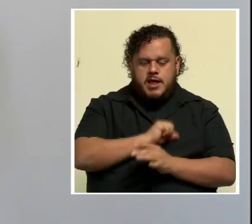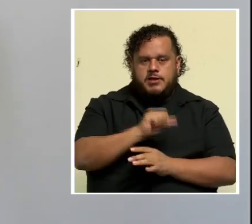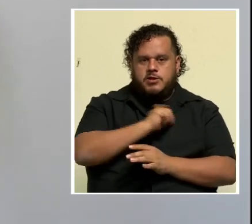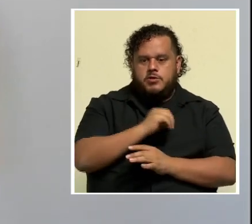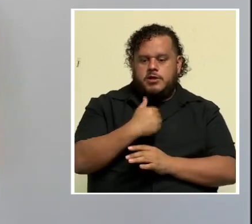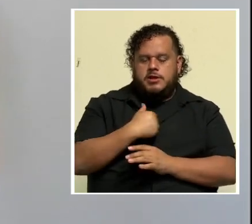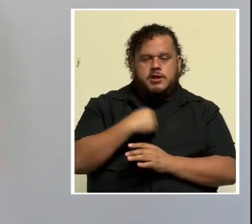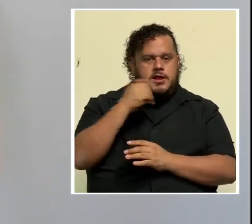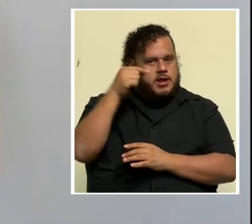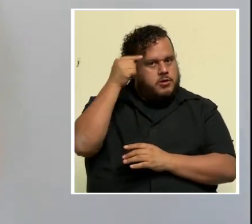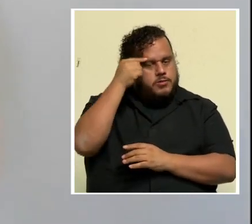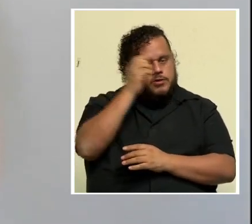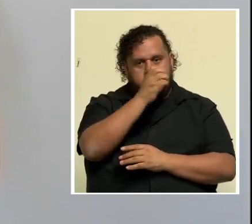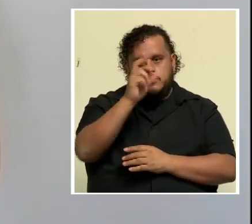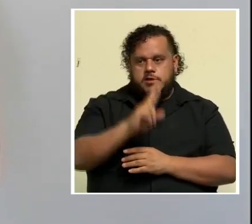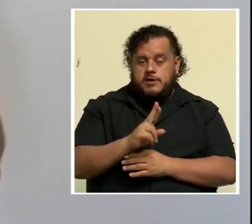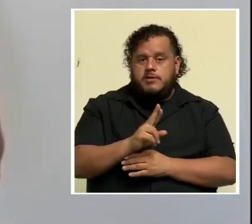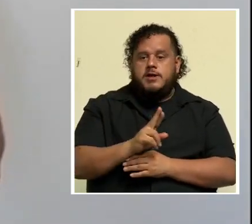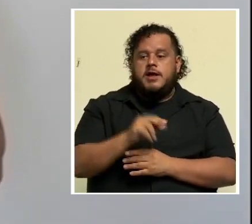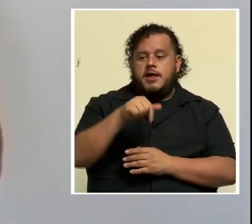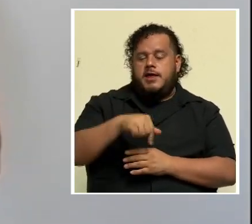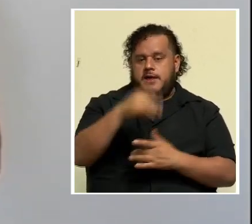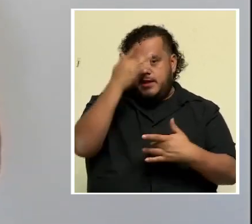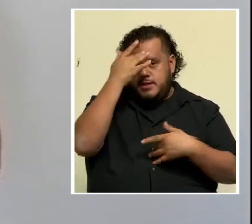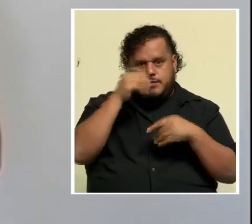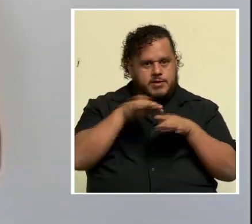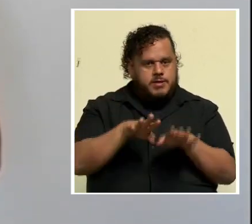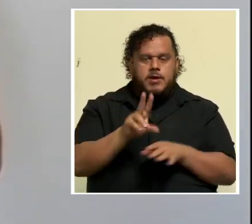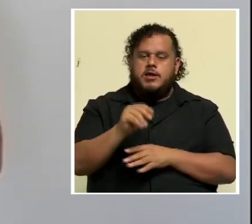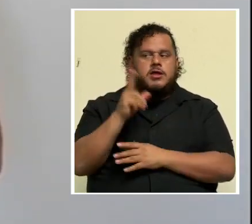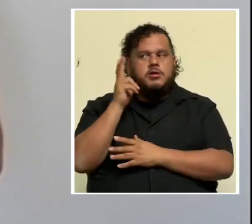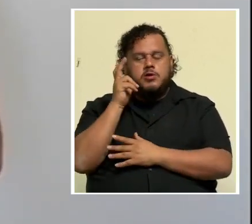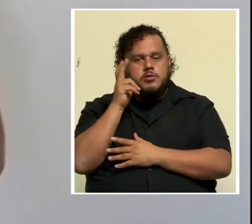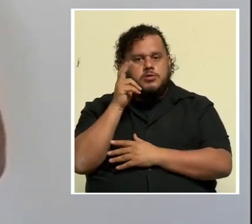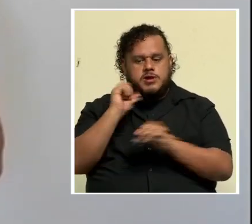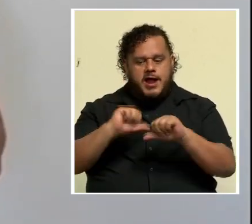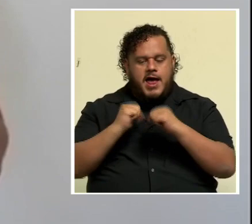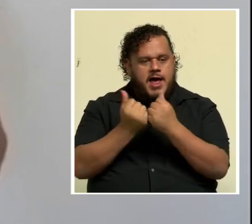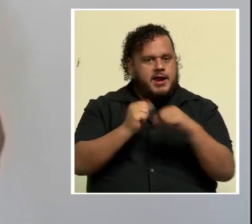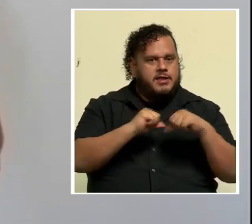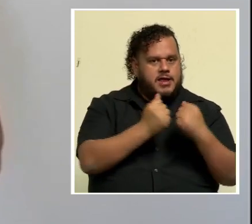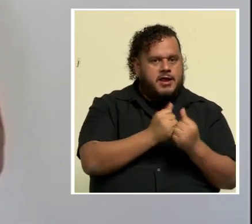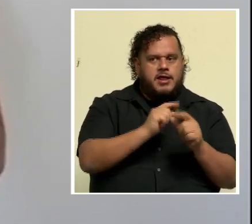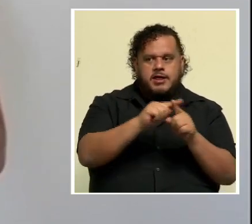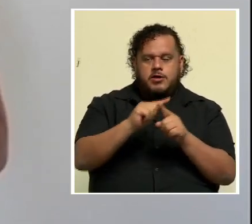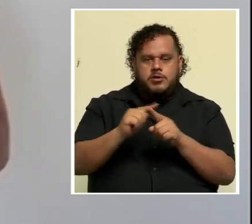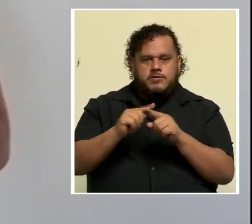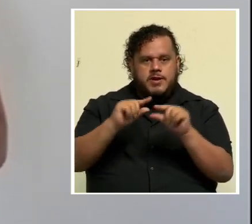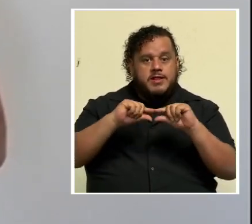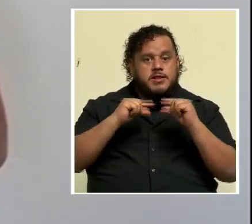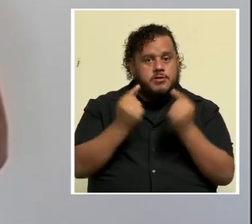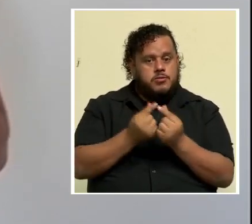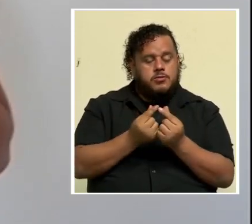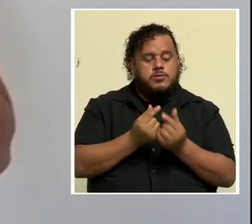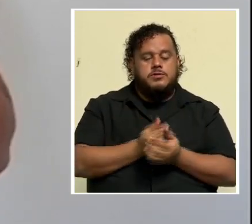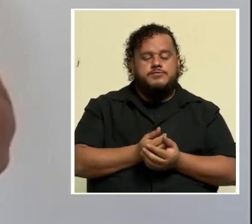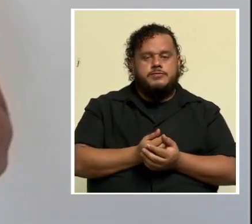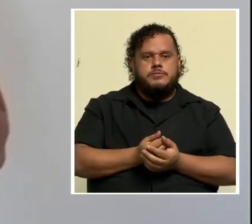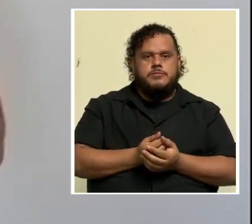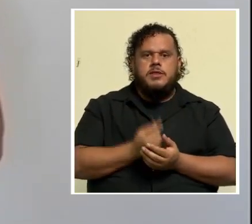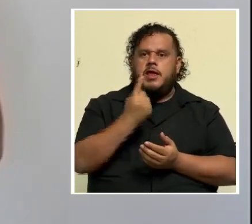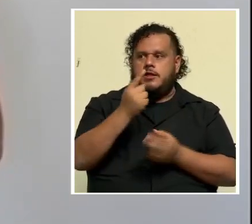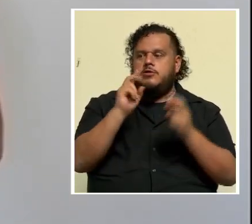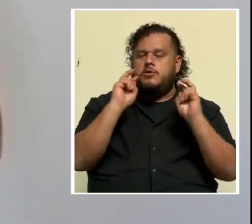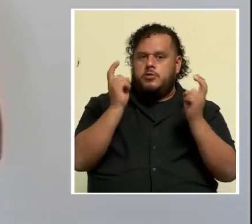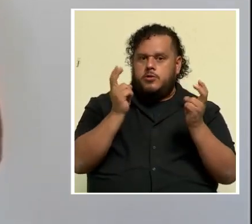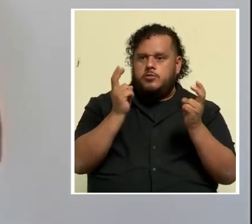Costa Rica durante esta pandemia en no escuchar a los sectores y a los diferentes gremios es un